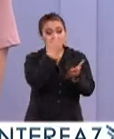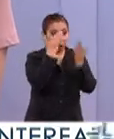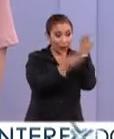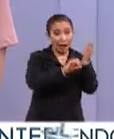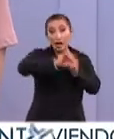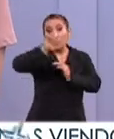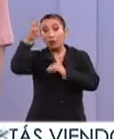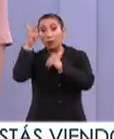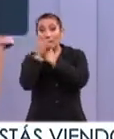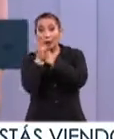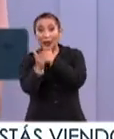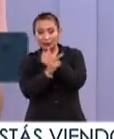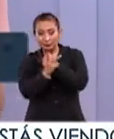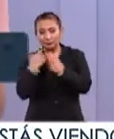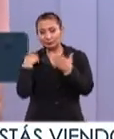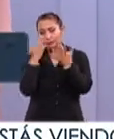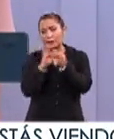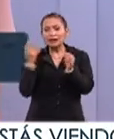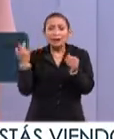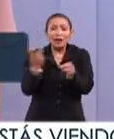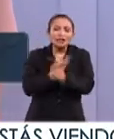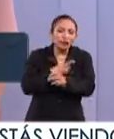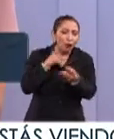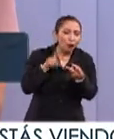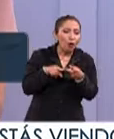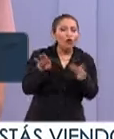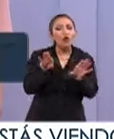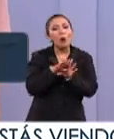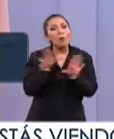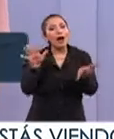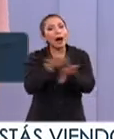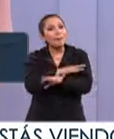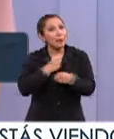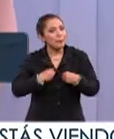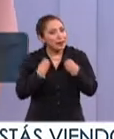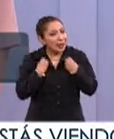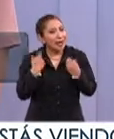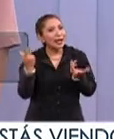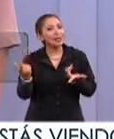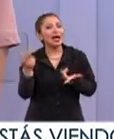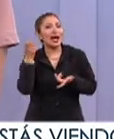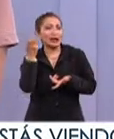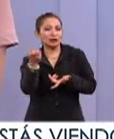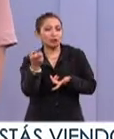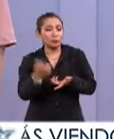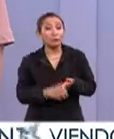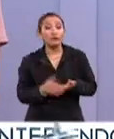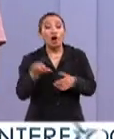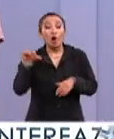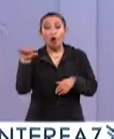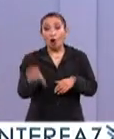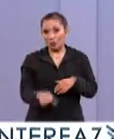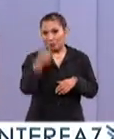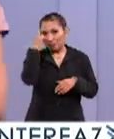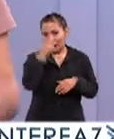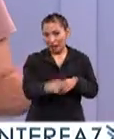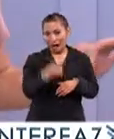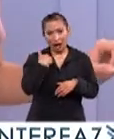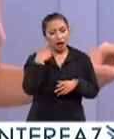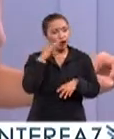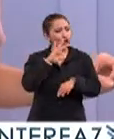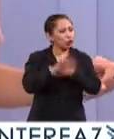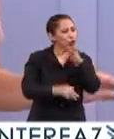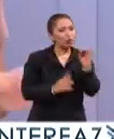en el extranjero. Nos cuentan cómo lo lograron, cómo les ha cambiado la vida estas oportunidades, pero hoy, para ahora sí resolver